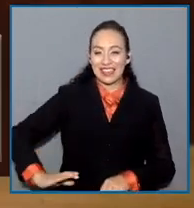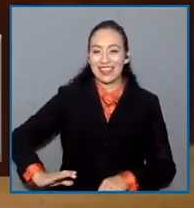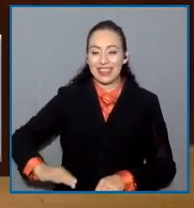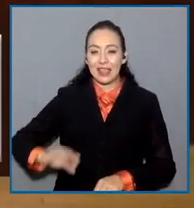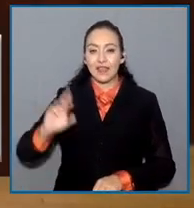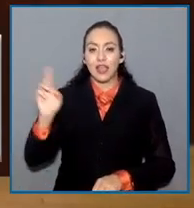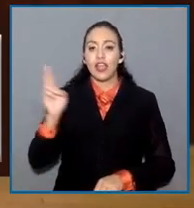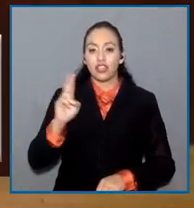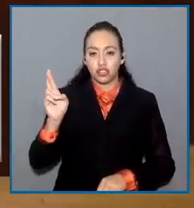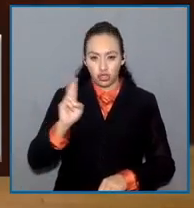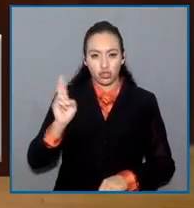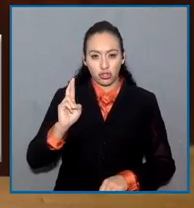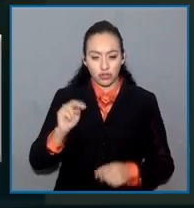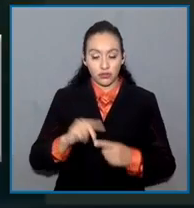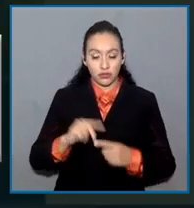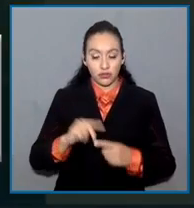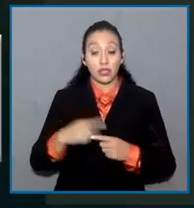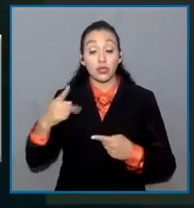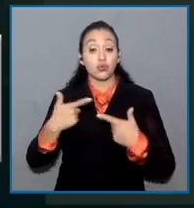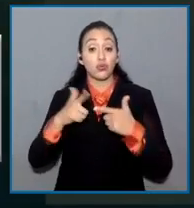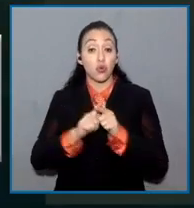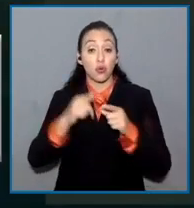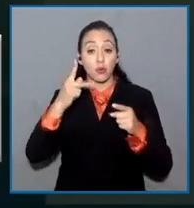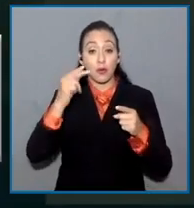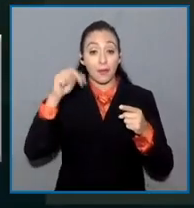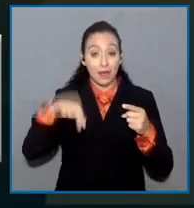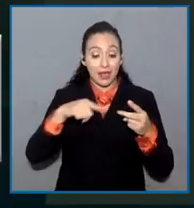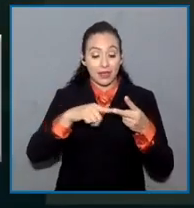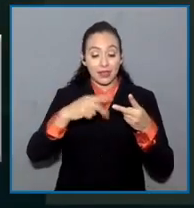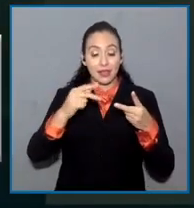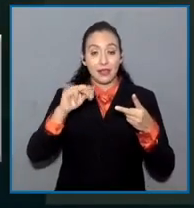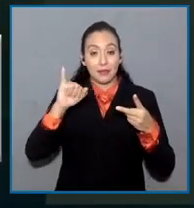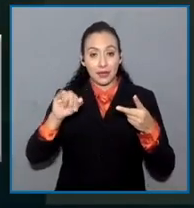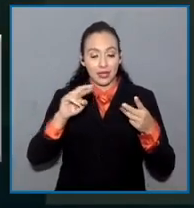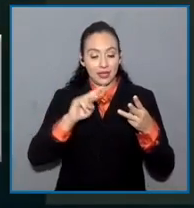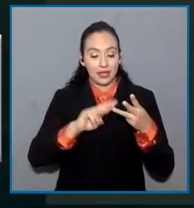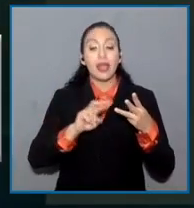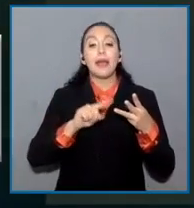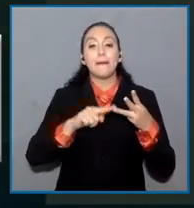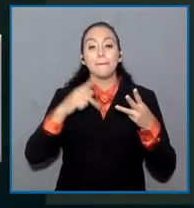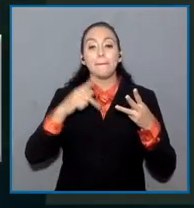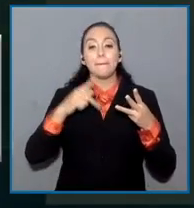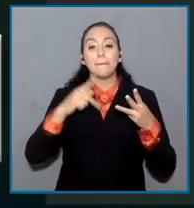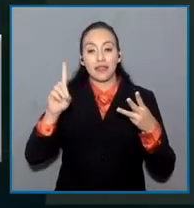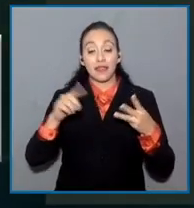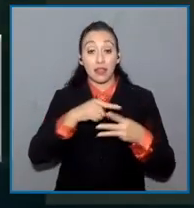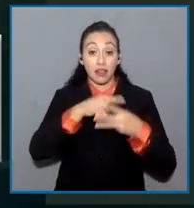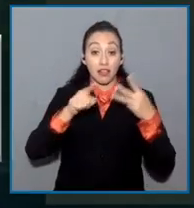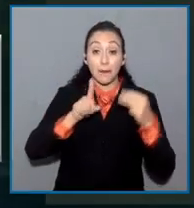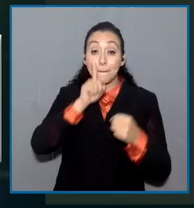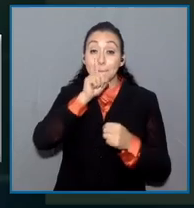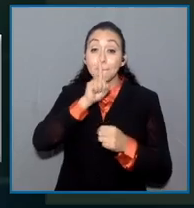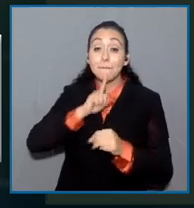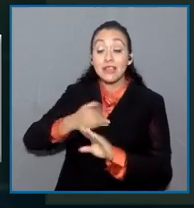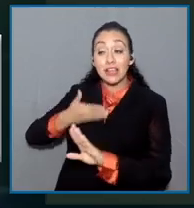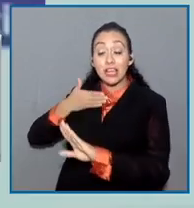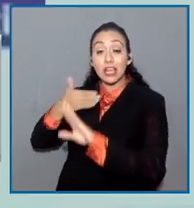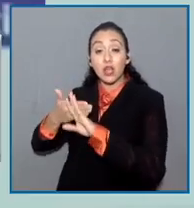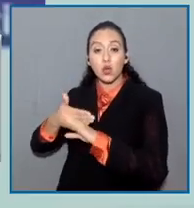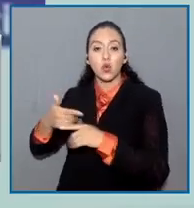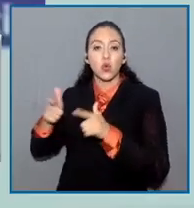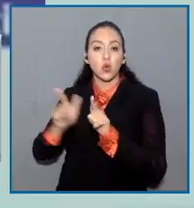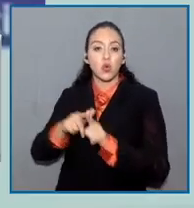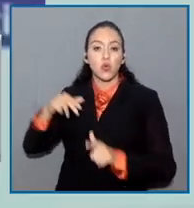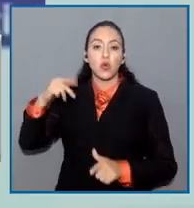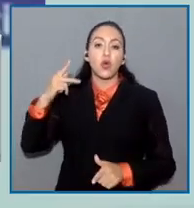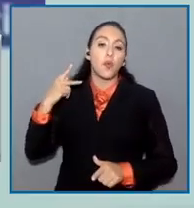postularon, PAN, PRI y PRD, por calumnia contra Morena, al referirse a este como narcopartido durante el